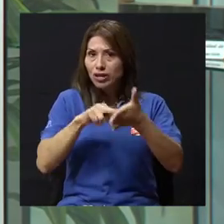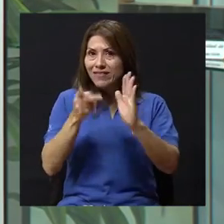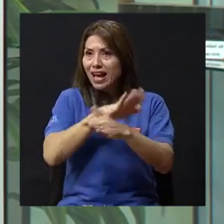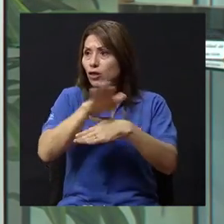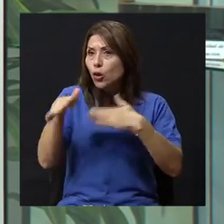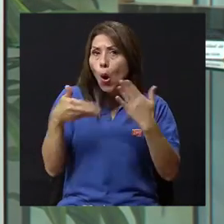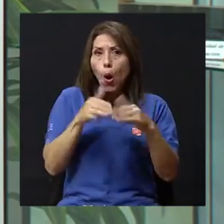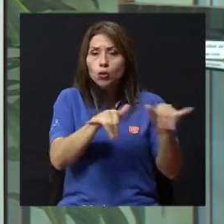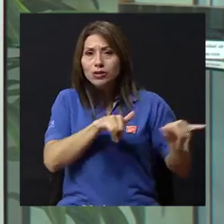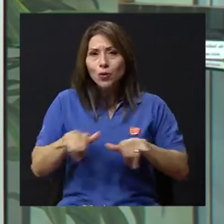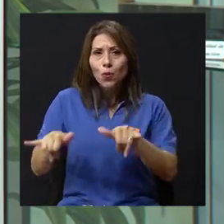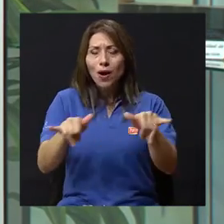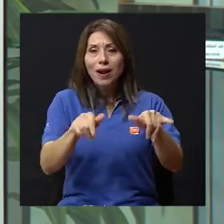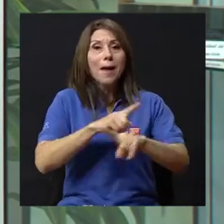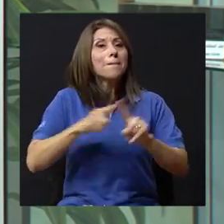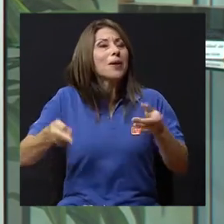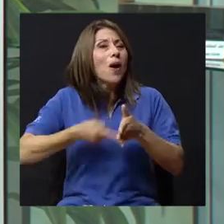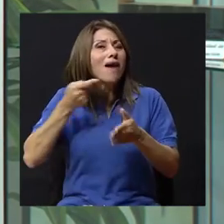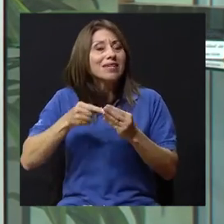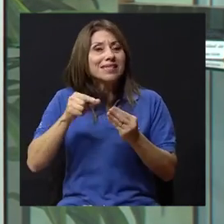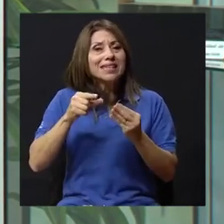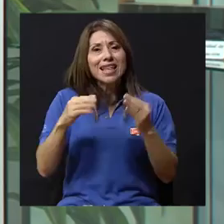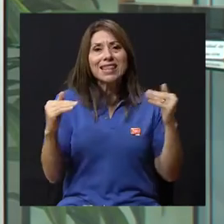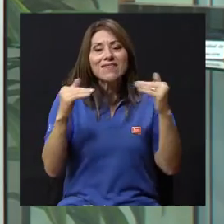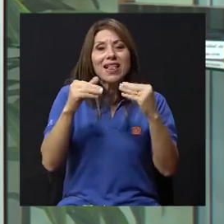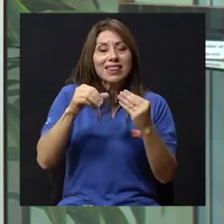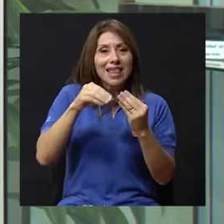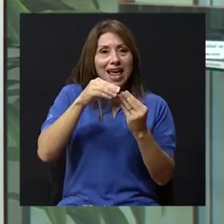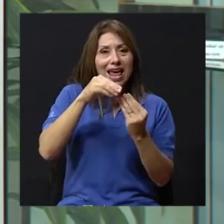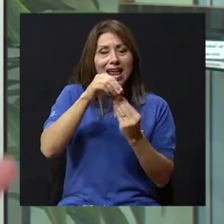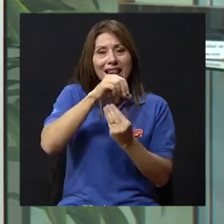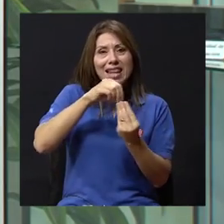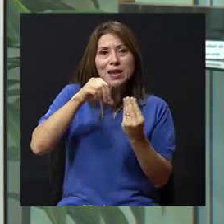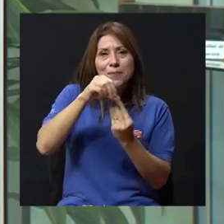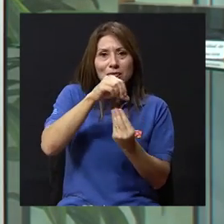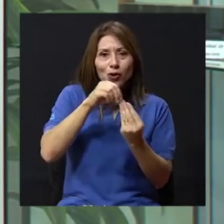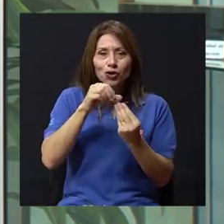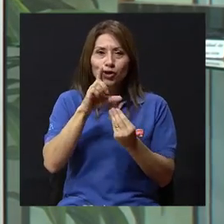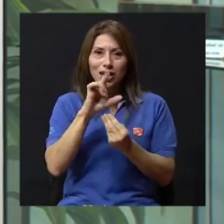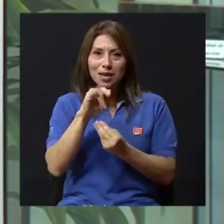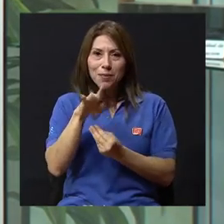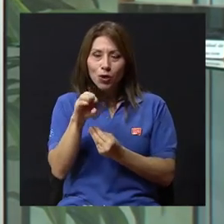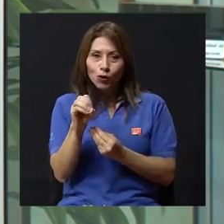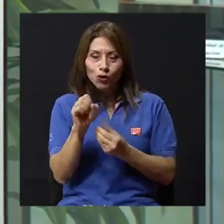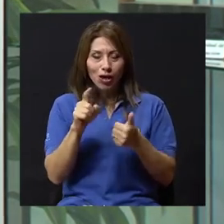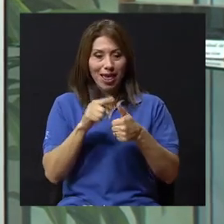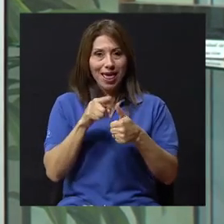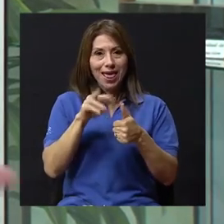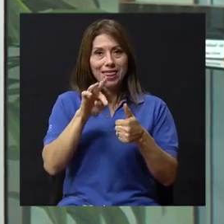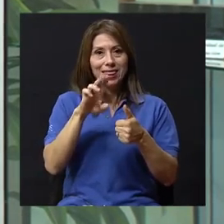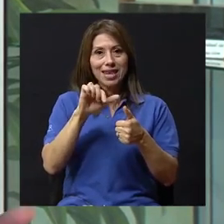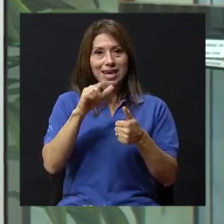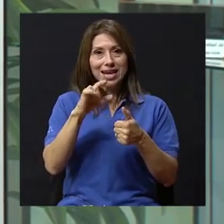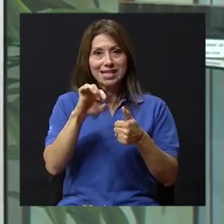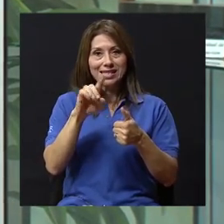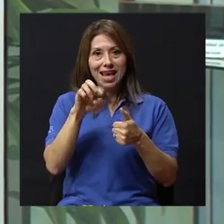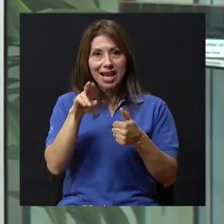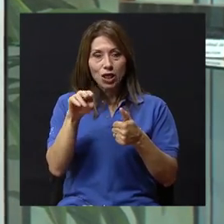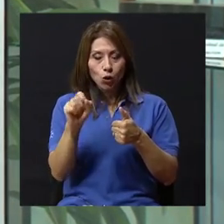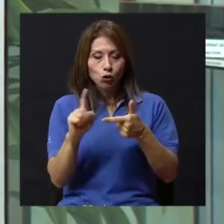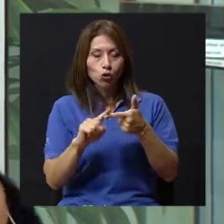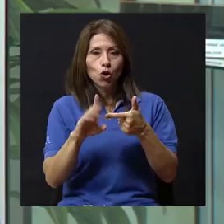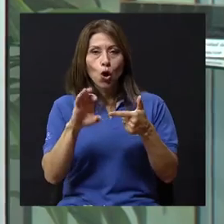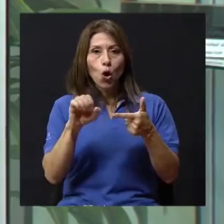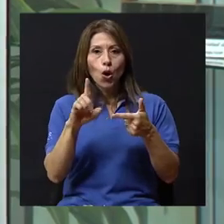que quizás todo lo que es el nivel de lípidos, todas las digamos, colesterol, triglicéridos y todo esto, tiende a aumentar un poco en estas